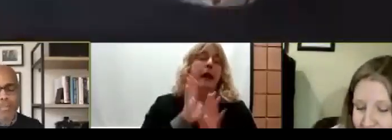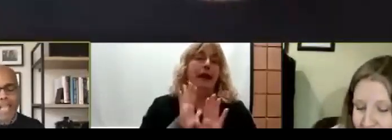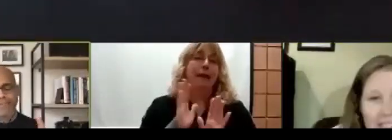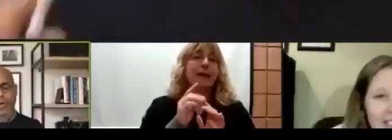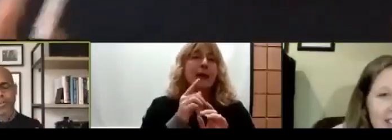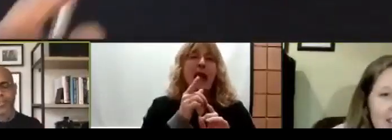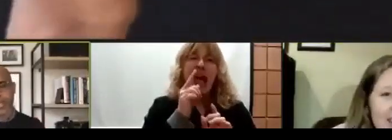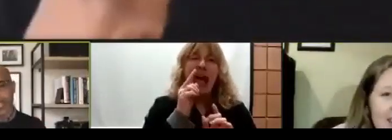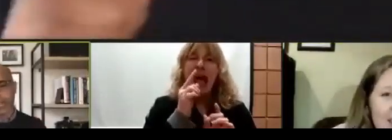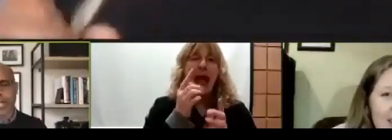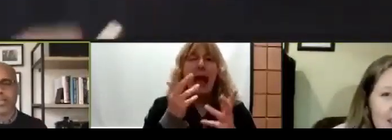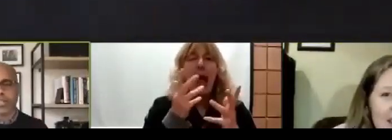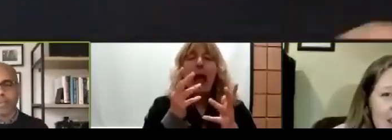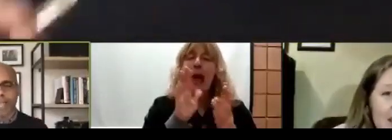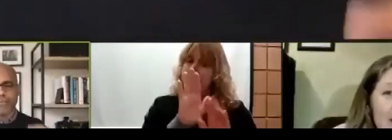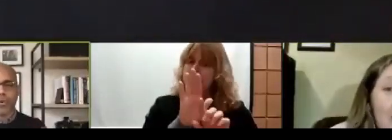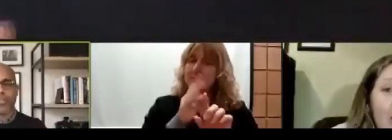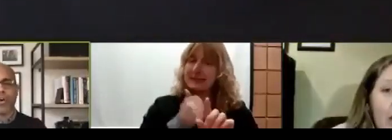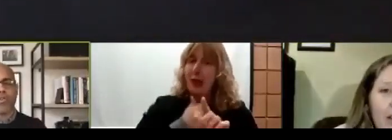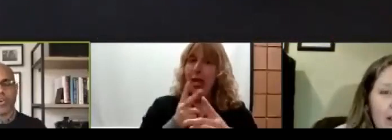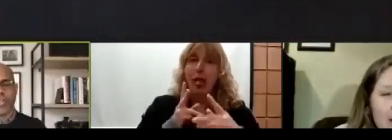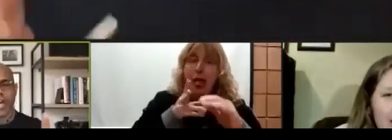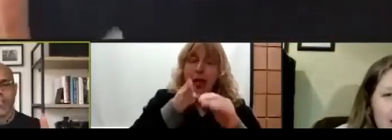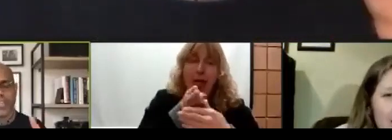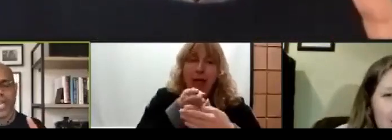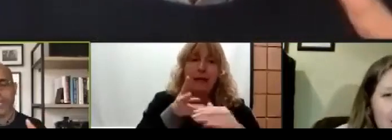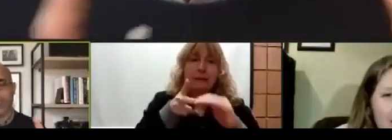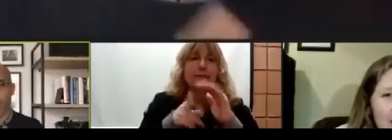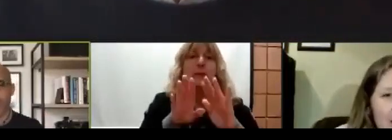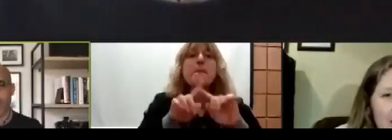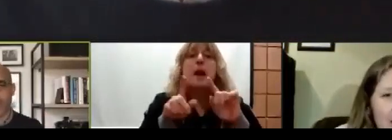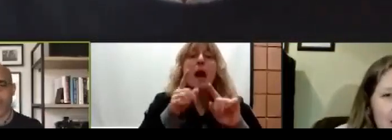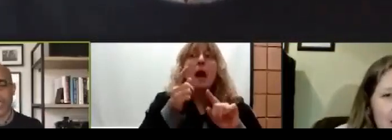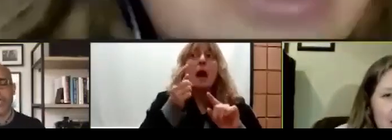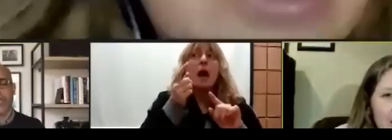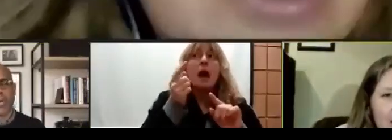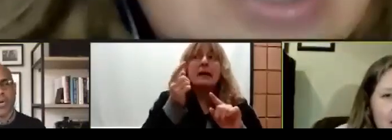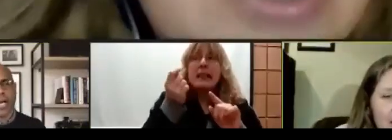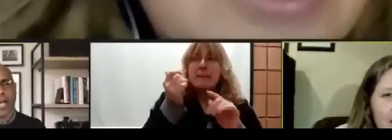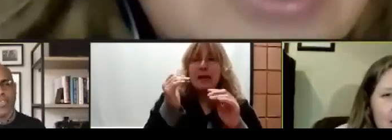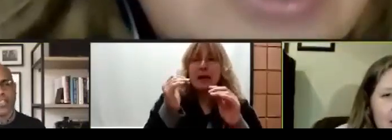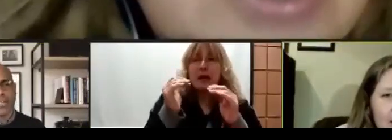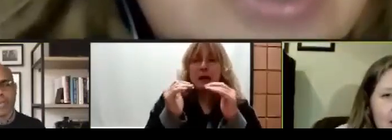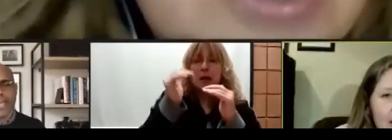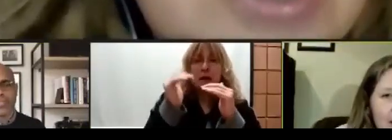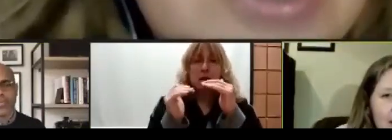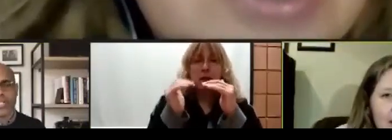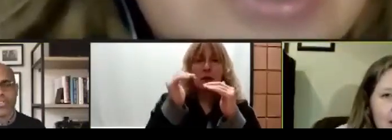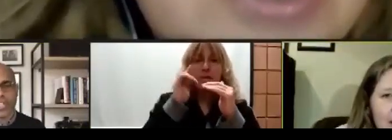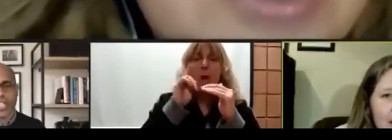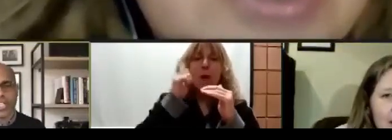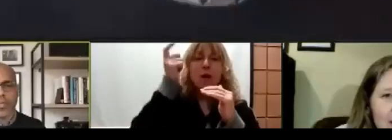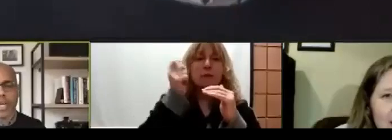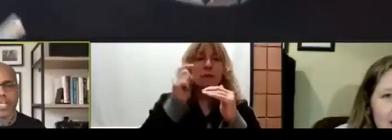niños pero pues no no sé no sé cuánto es creo tal vez sea lo mejor 600 dólares esto lo que me vino en la mente pero no